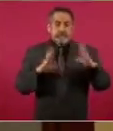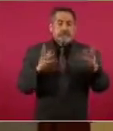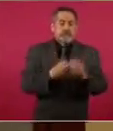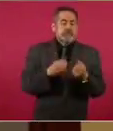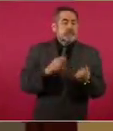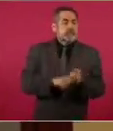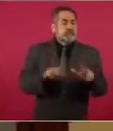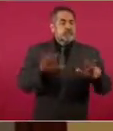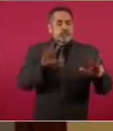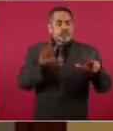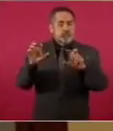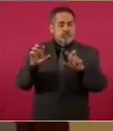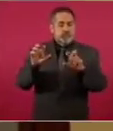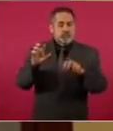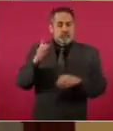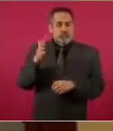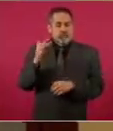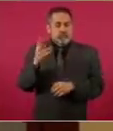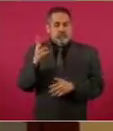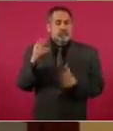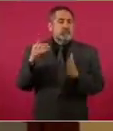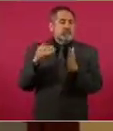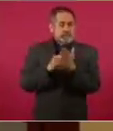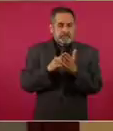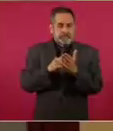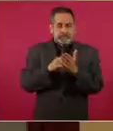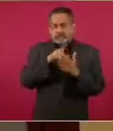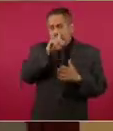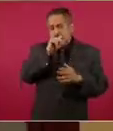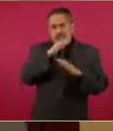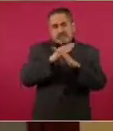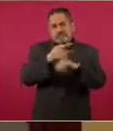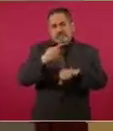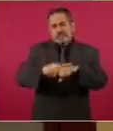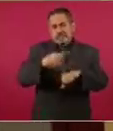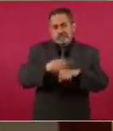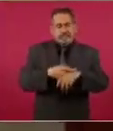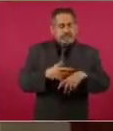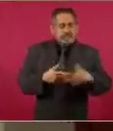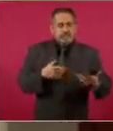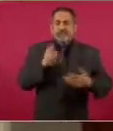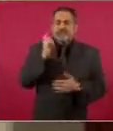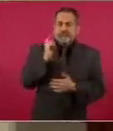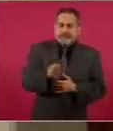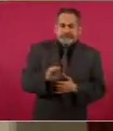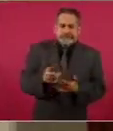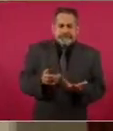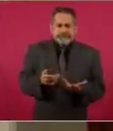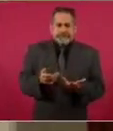de 852 mil aves afectadas, lo que significa